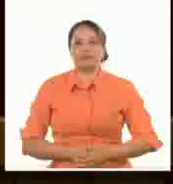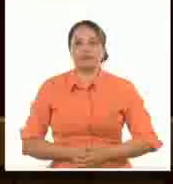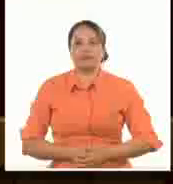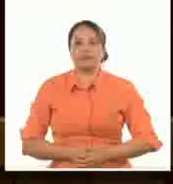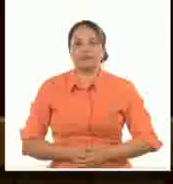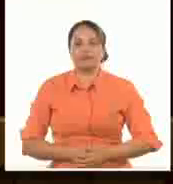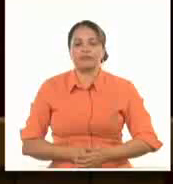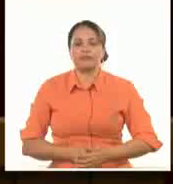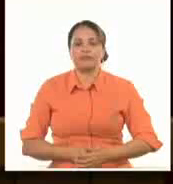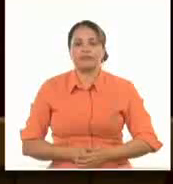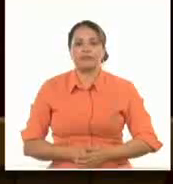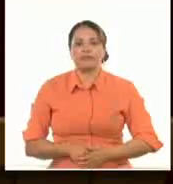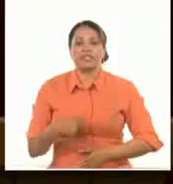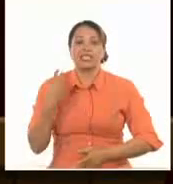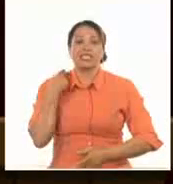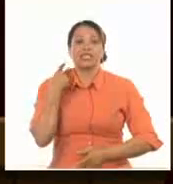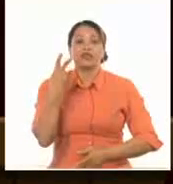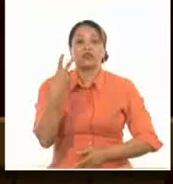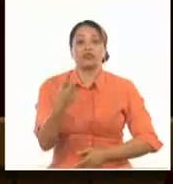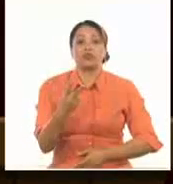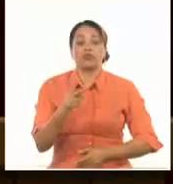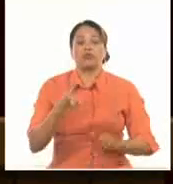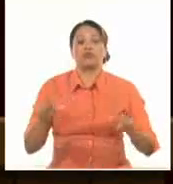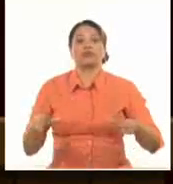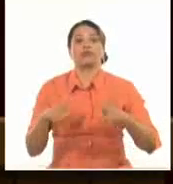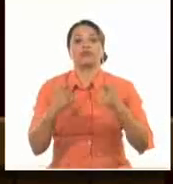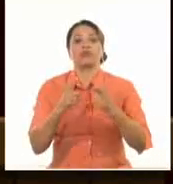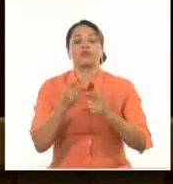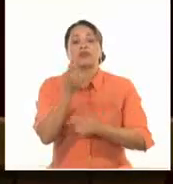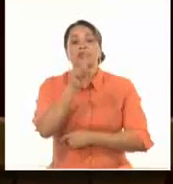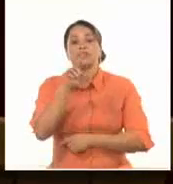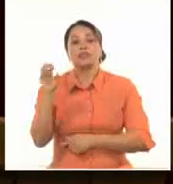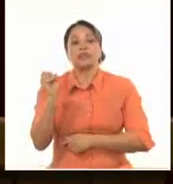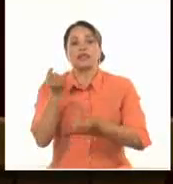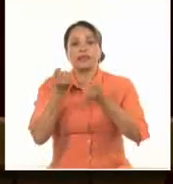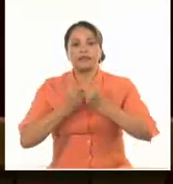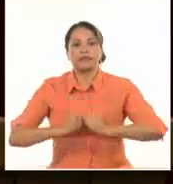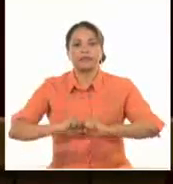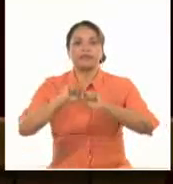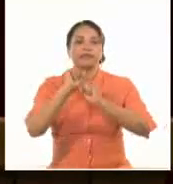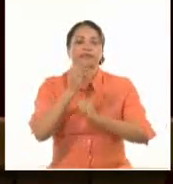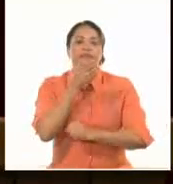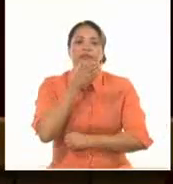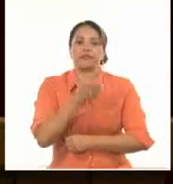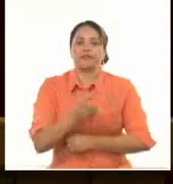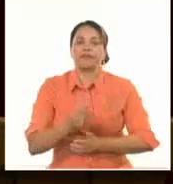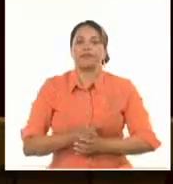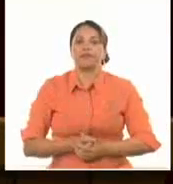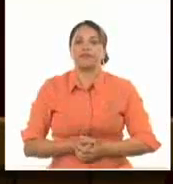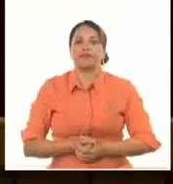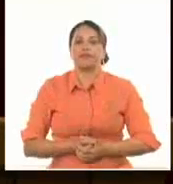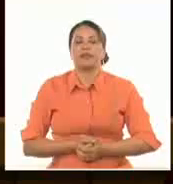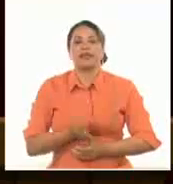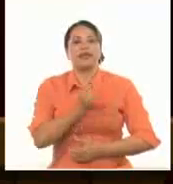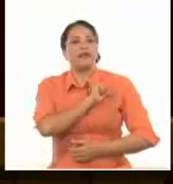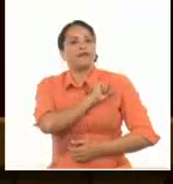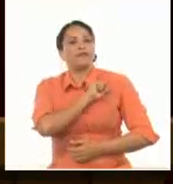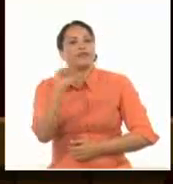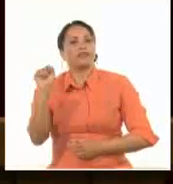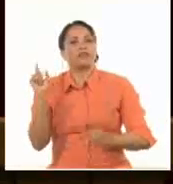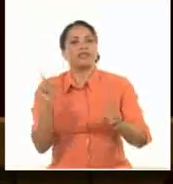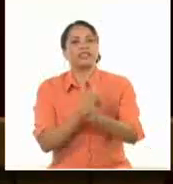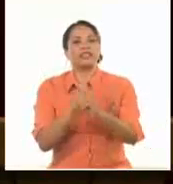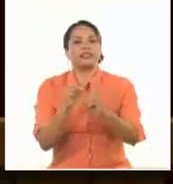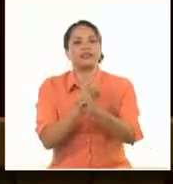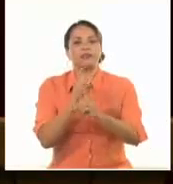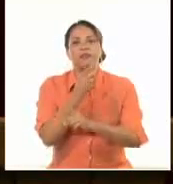En 2 años se cumplirán 100 del natalicio de Fidel, el más preclaro y victorioso discípulo de Martí